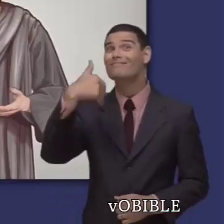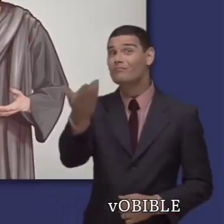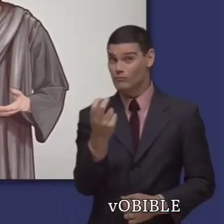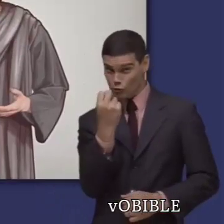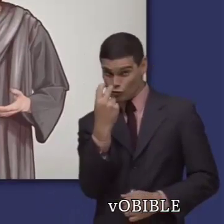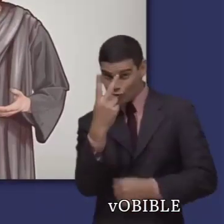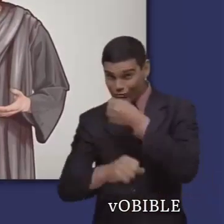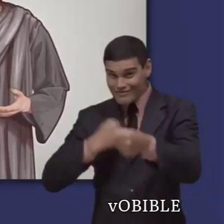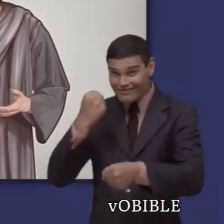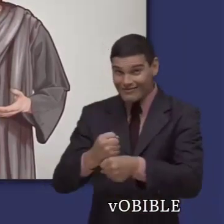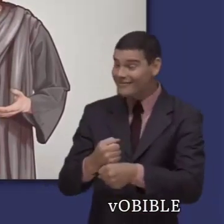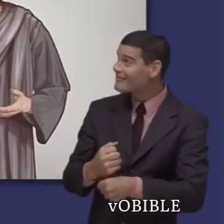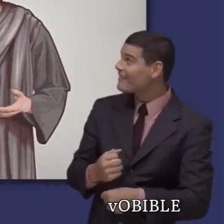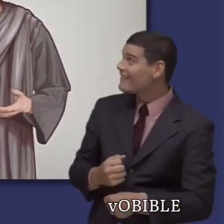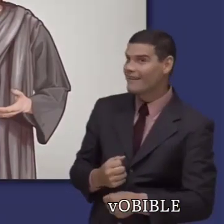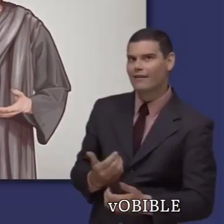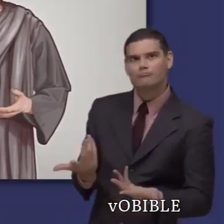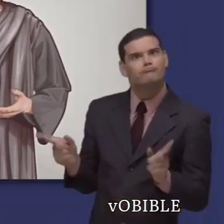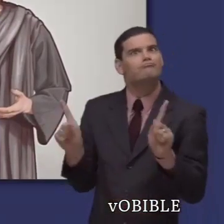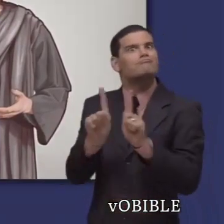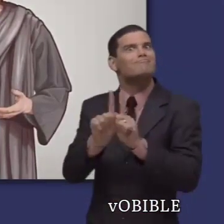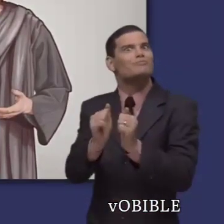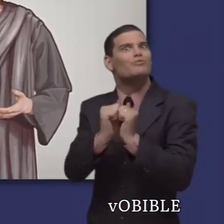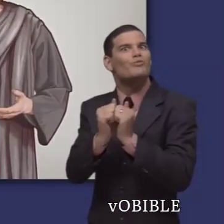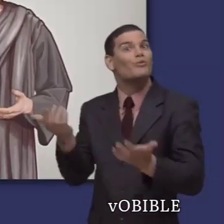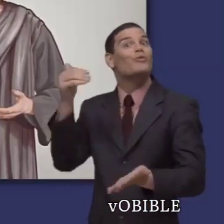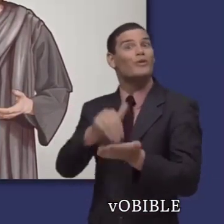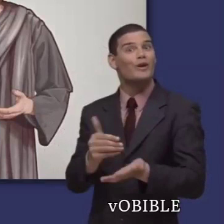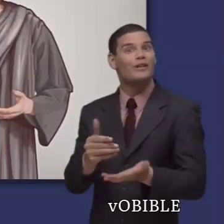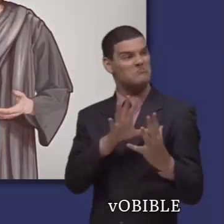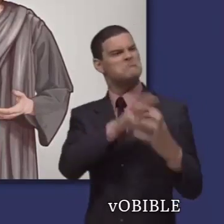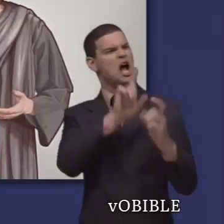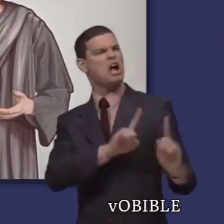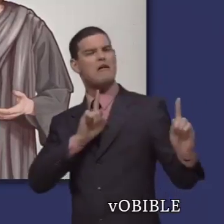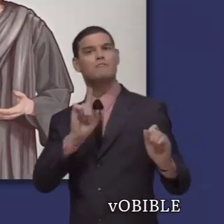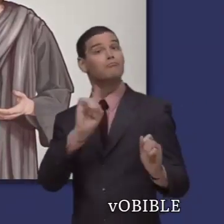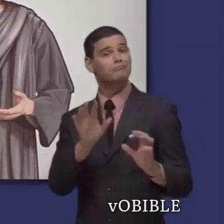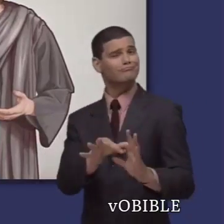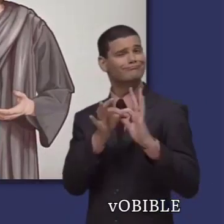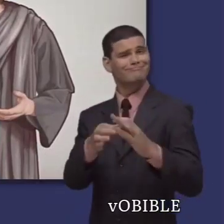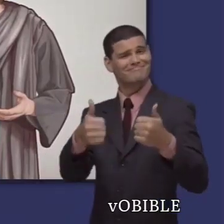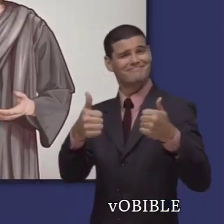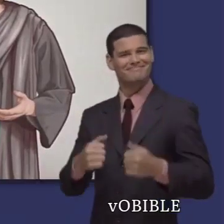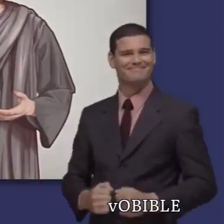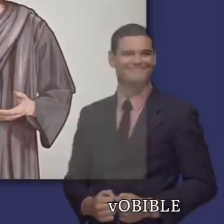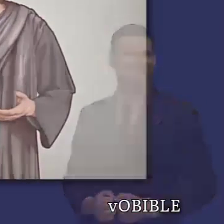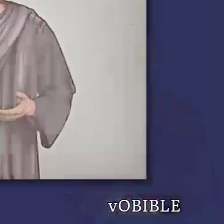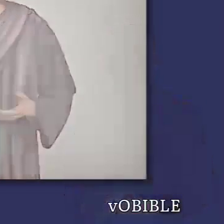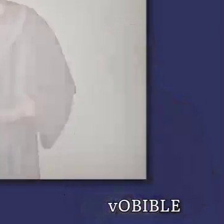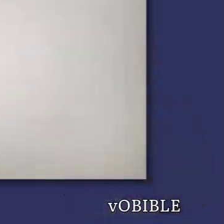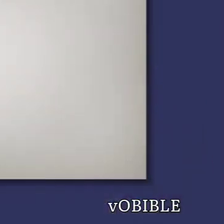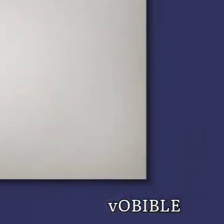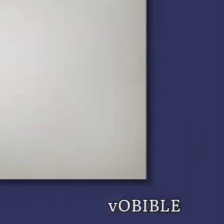unos 12 años después, Marcos estaba en Roma colaborando con Pablo. Era obvio que el distanciamiento que hubo entre ellos ya era